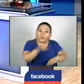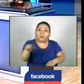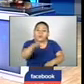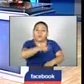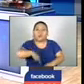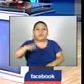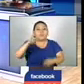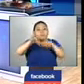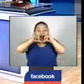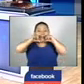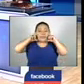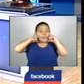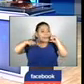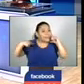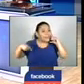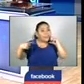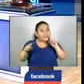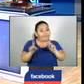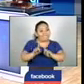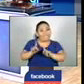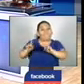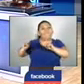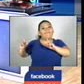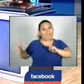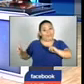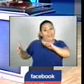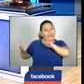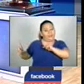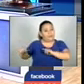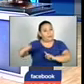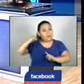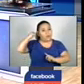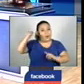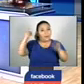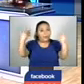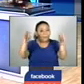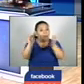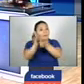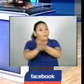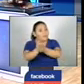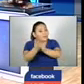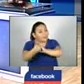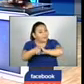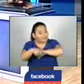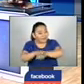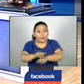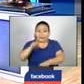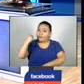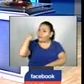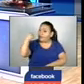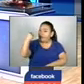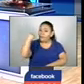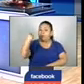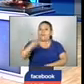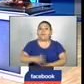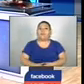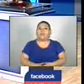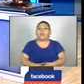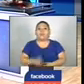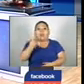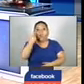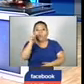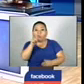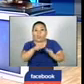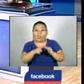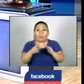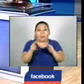siempre utilicen su mascarilla. El distanciamiento es importante, lavarse las manos también es muy importante. Si no